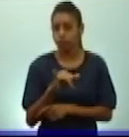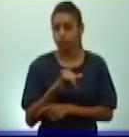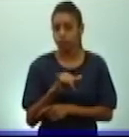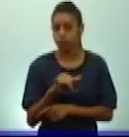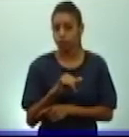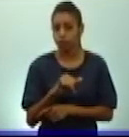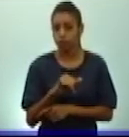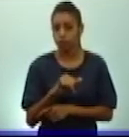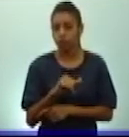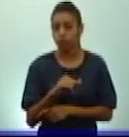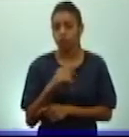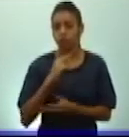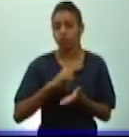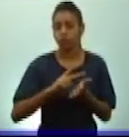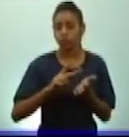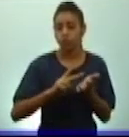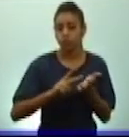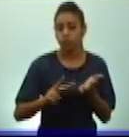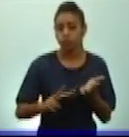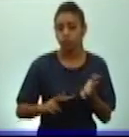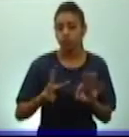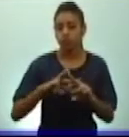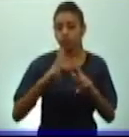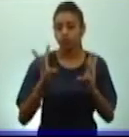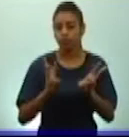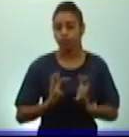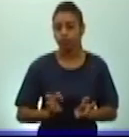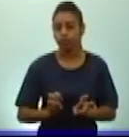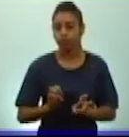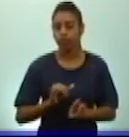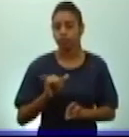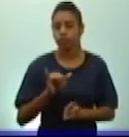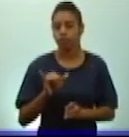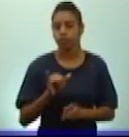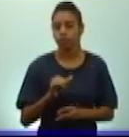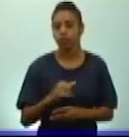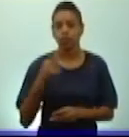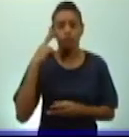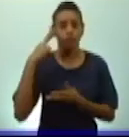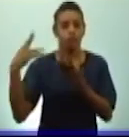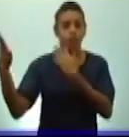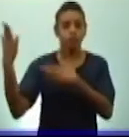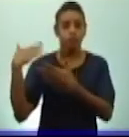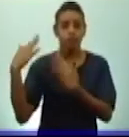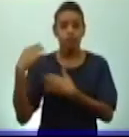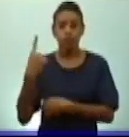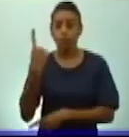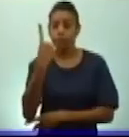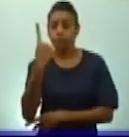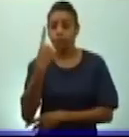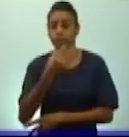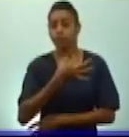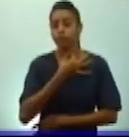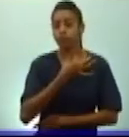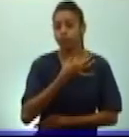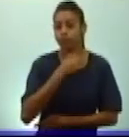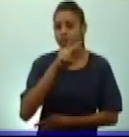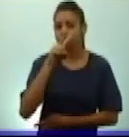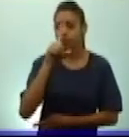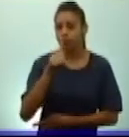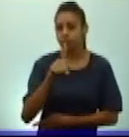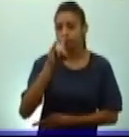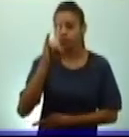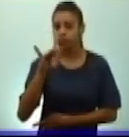el repasador virtual. Vamos entonces a recordar que el 1 de enero de